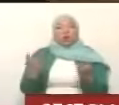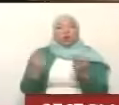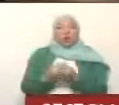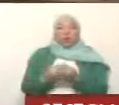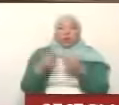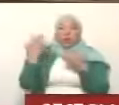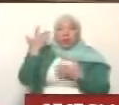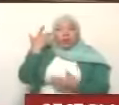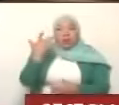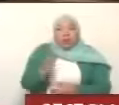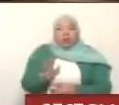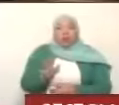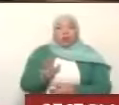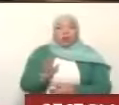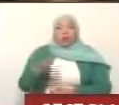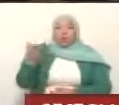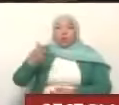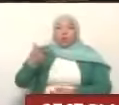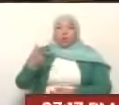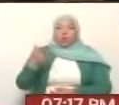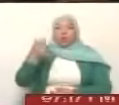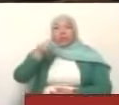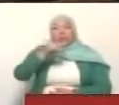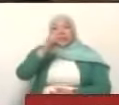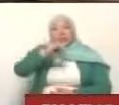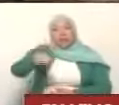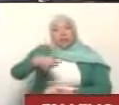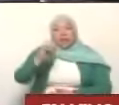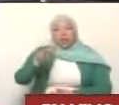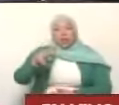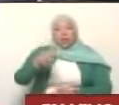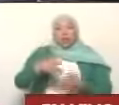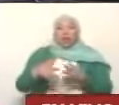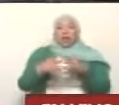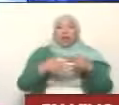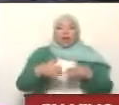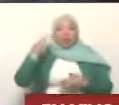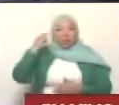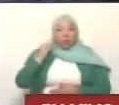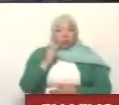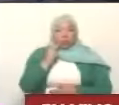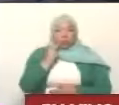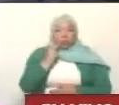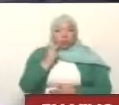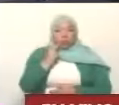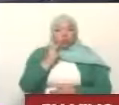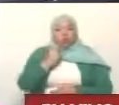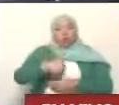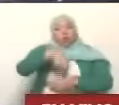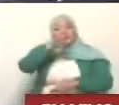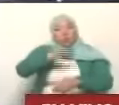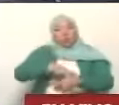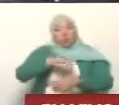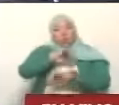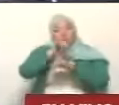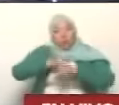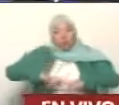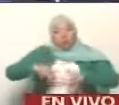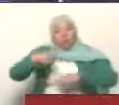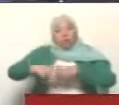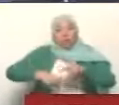Náguara, y Shandong con los estados orientales, Anzoátegui y Monaga, para la gran zona de